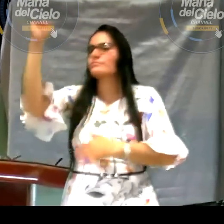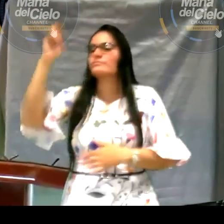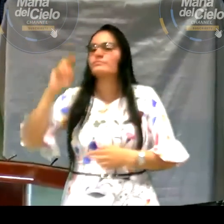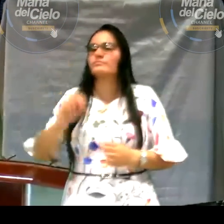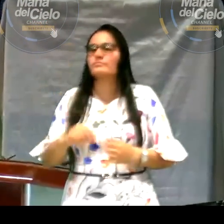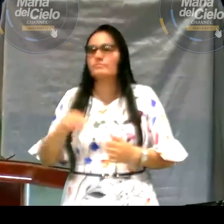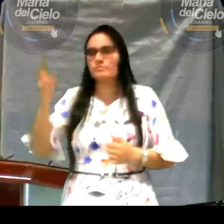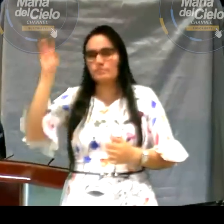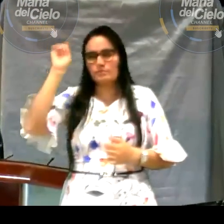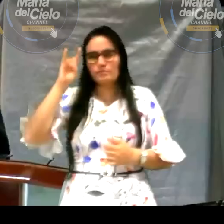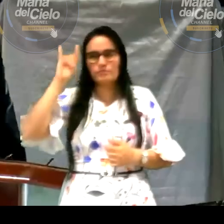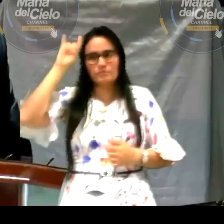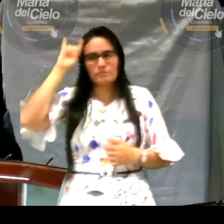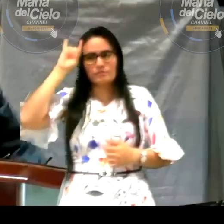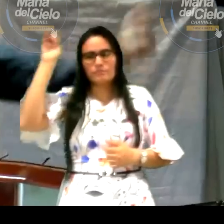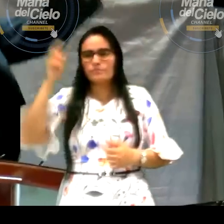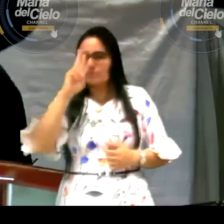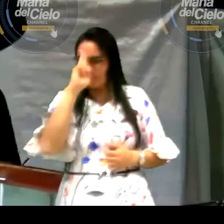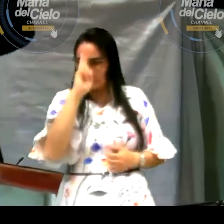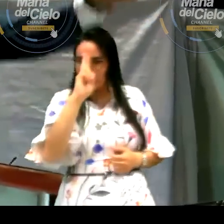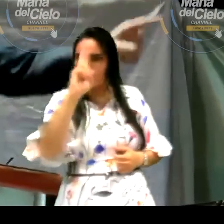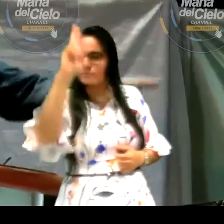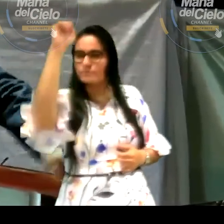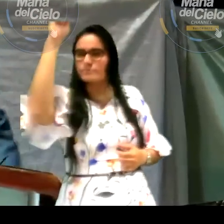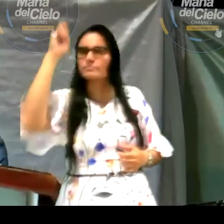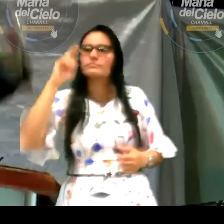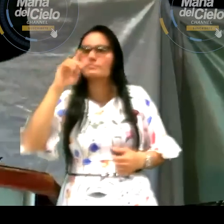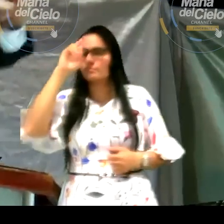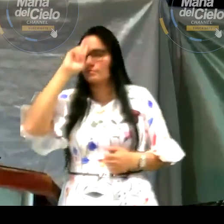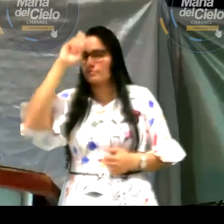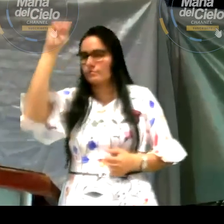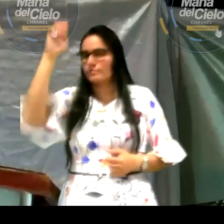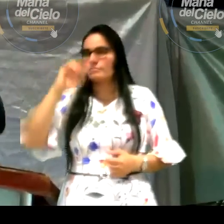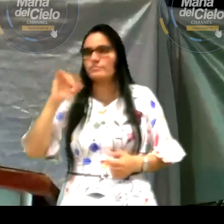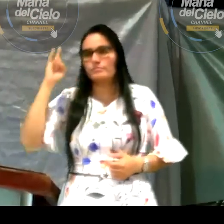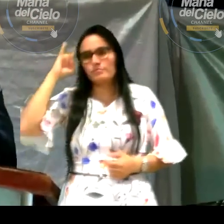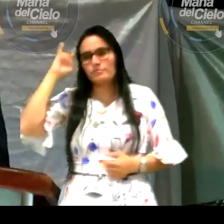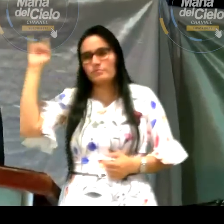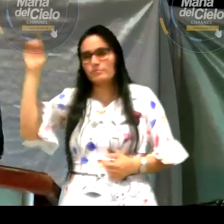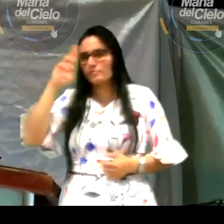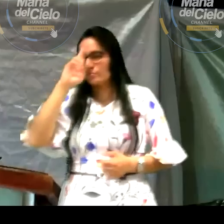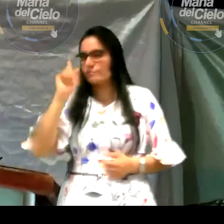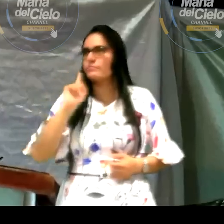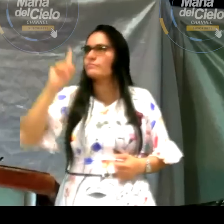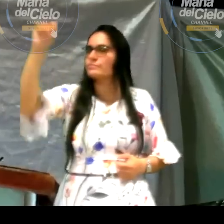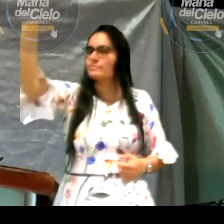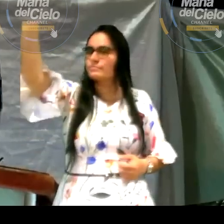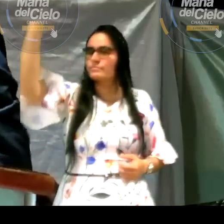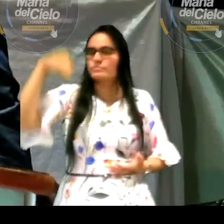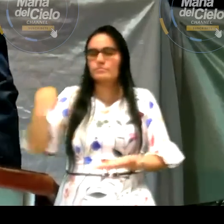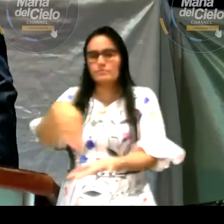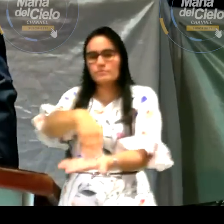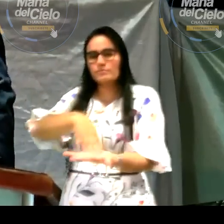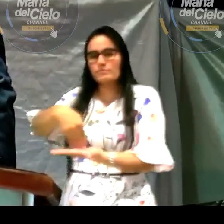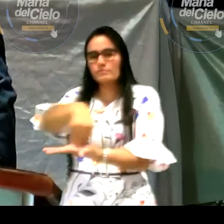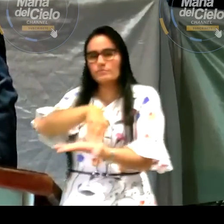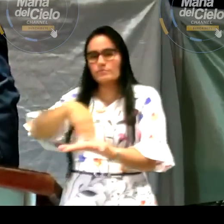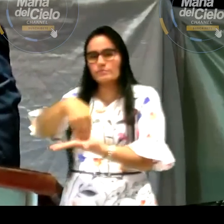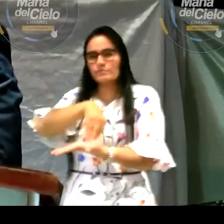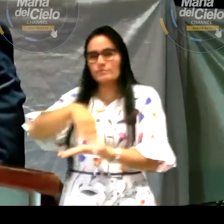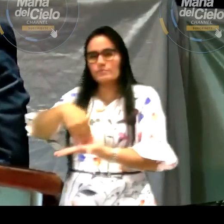que obedecerle. Porque el diablo sabe que él es uno. Y tiembla. Tiembla.